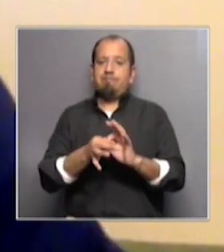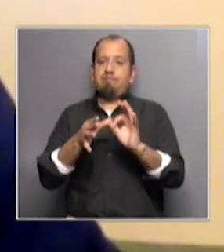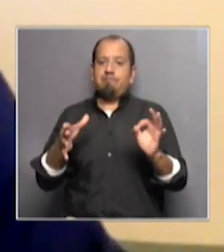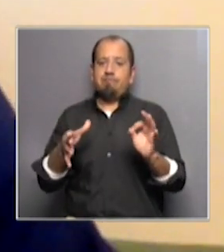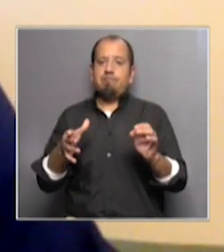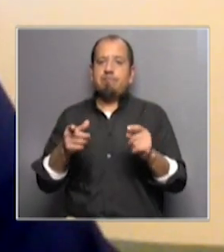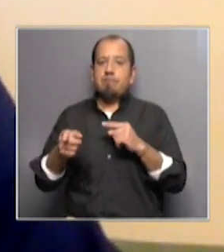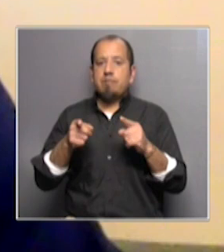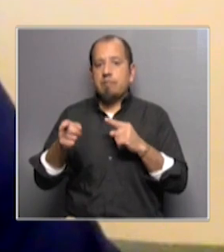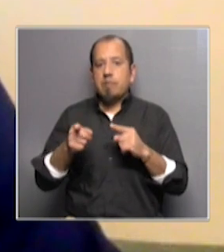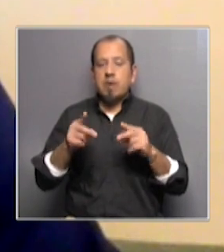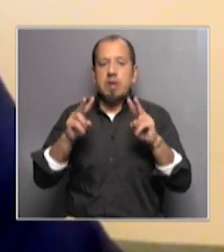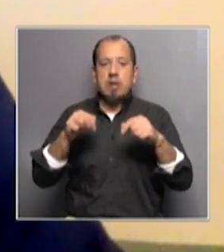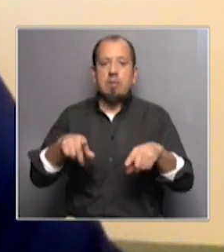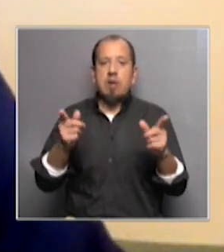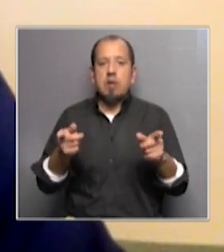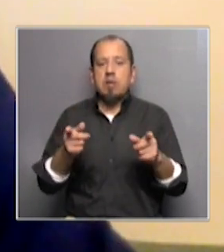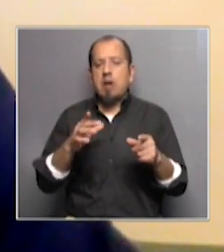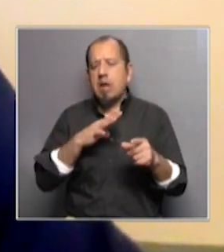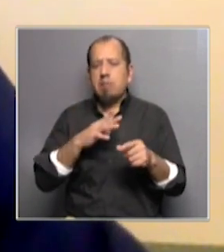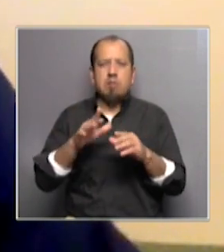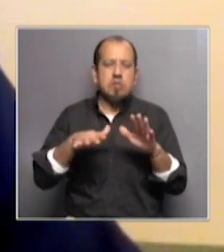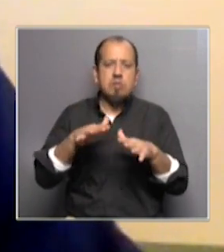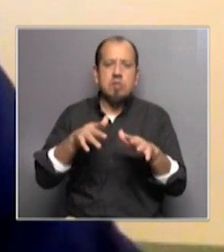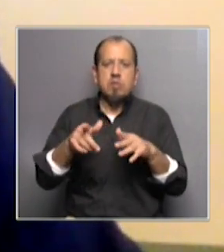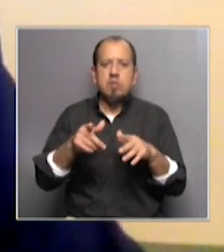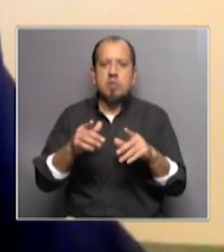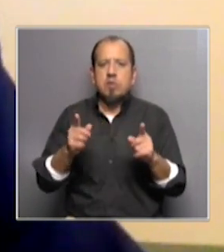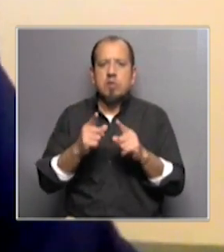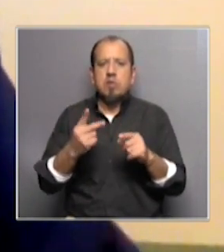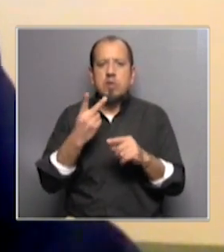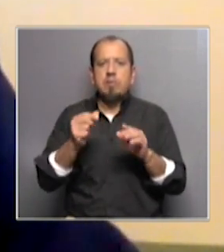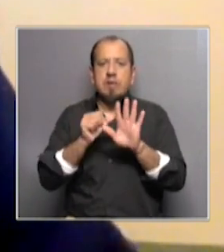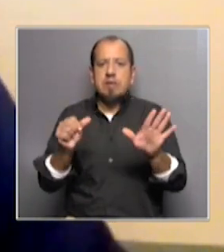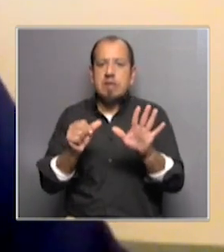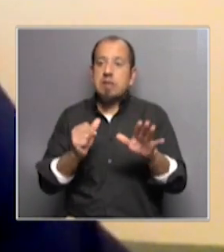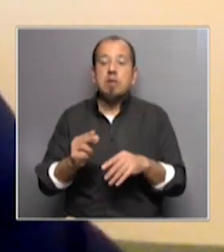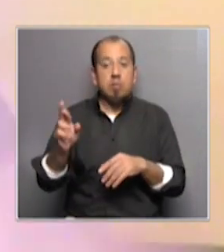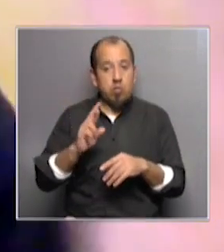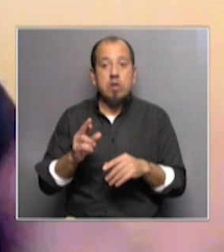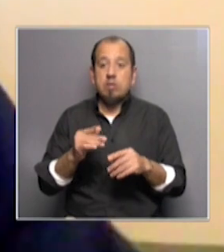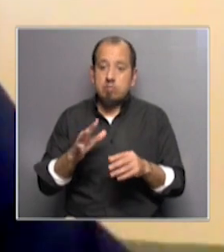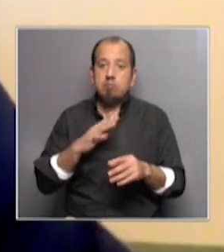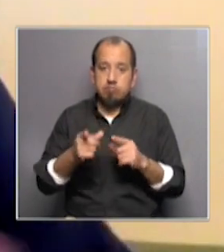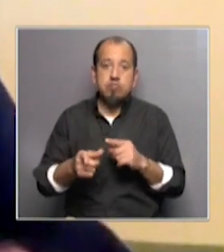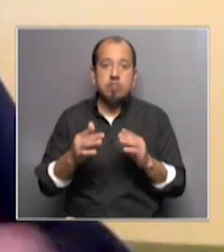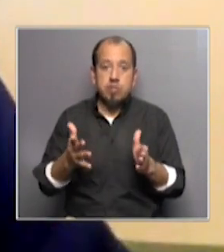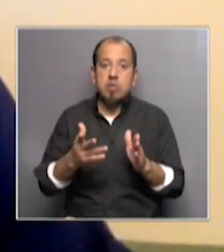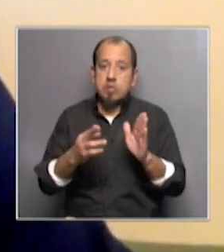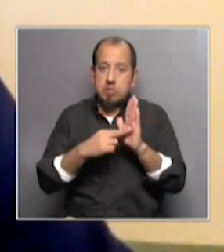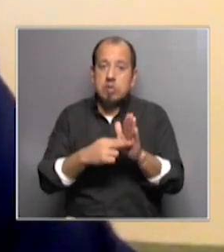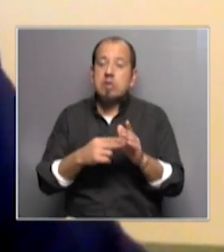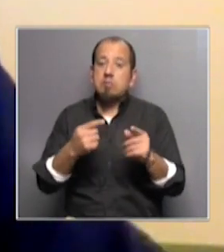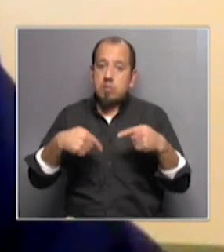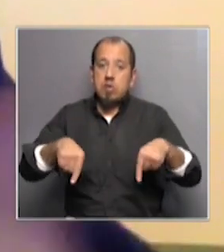la visión que tienen los analistas encuestados. Ahí estamos hablando de un resumen de 26 respuestas, o sea que es realmente representativo de